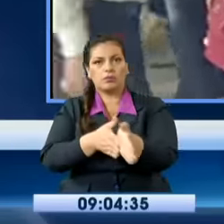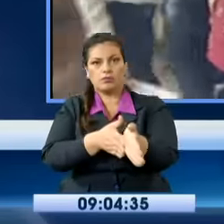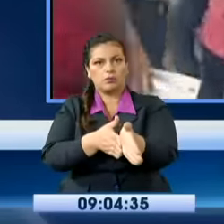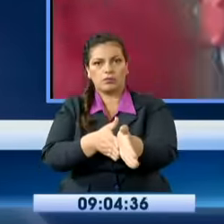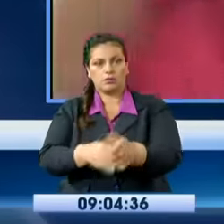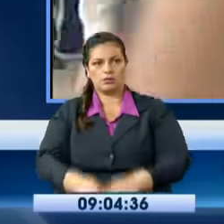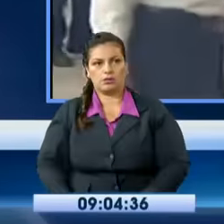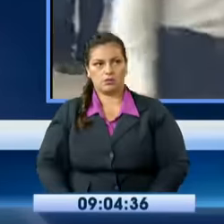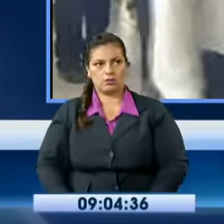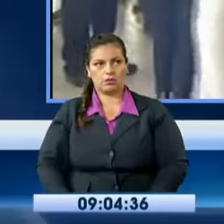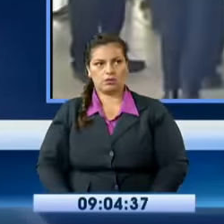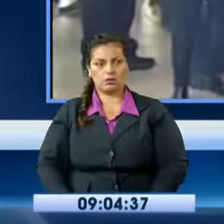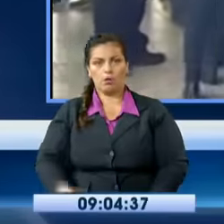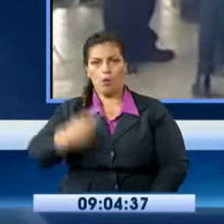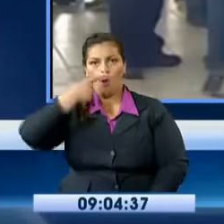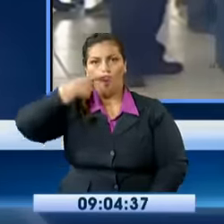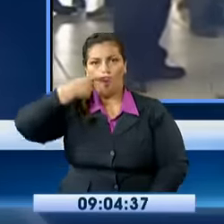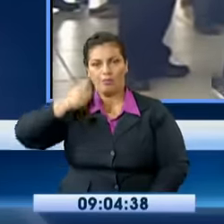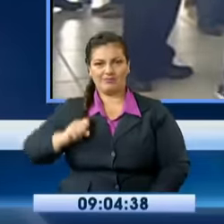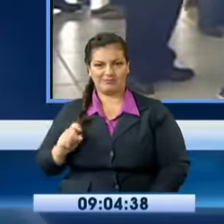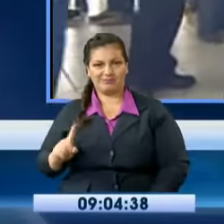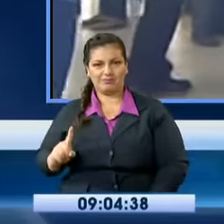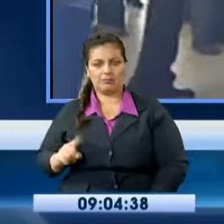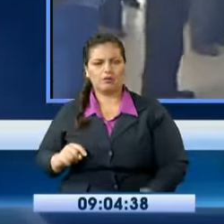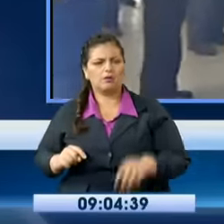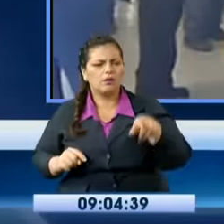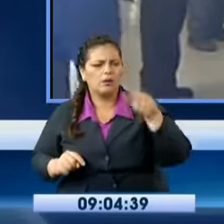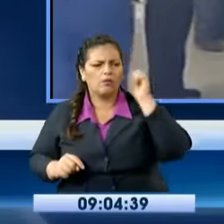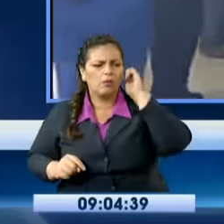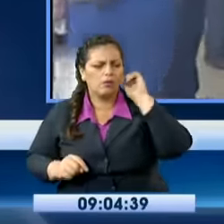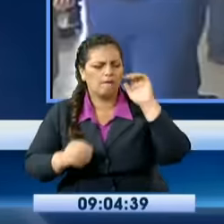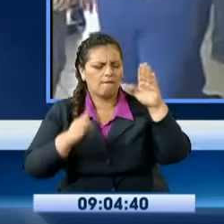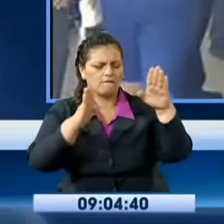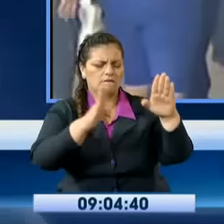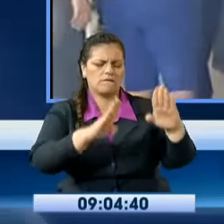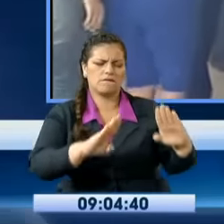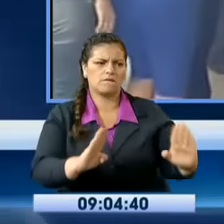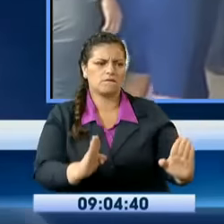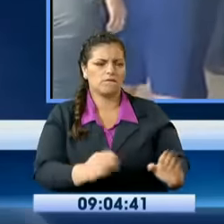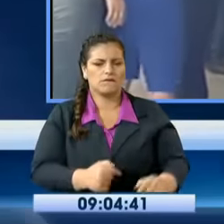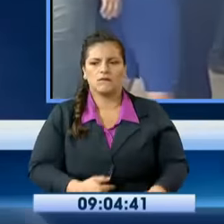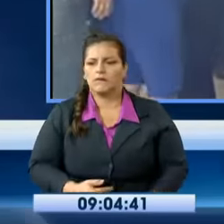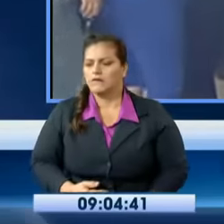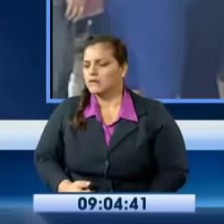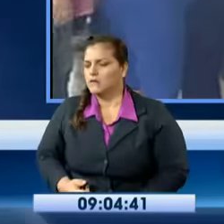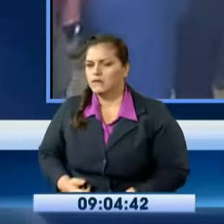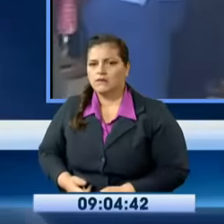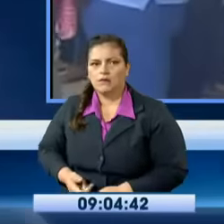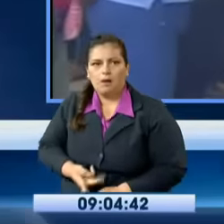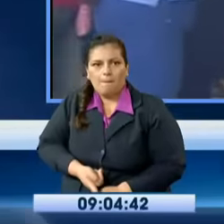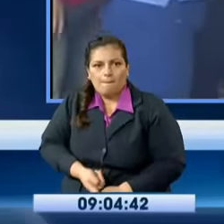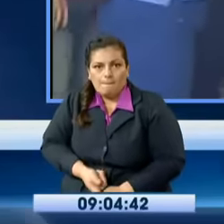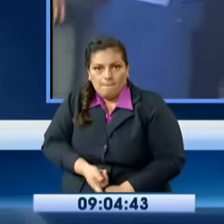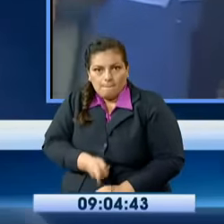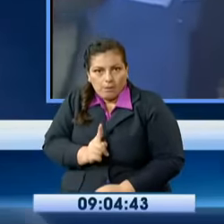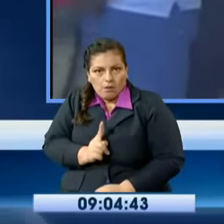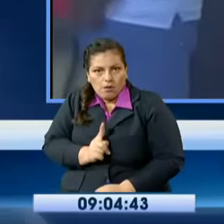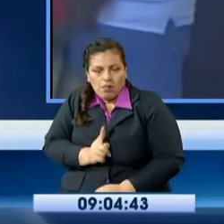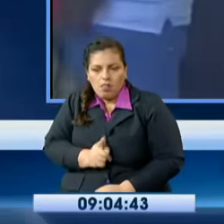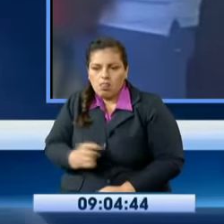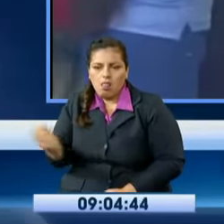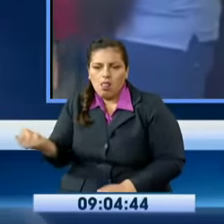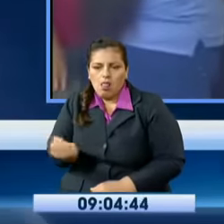vio que hizo todo eso. Oye, yo creo que, me disculpan los que van a escuchar esto, pero creo que me saco el zapato y